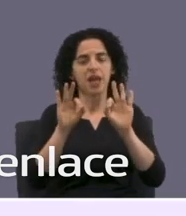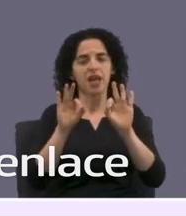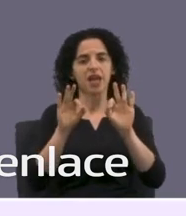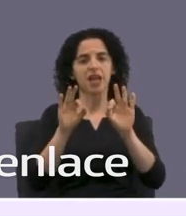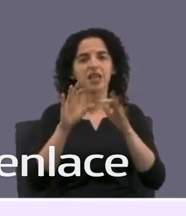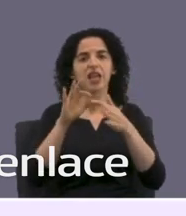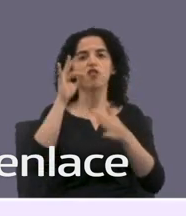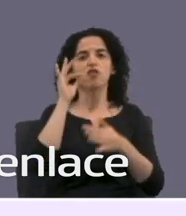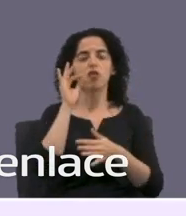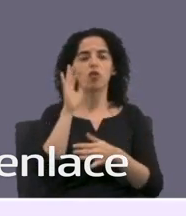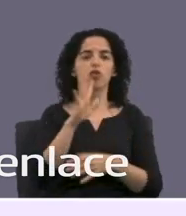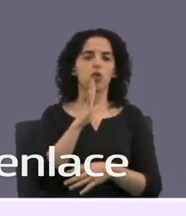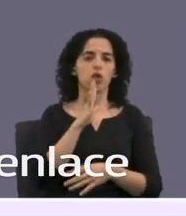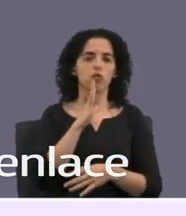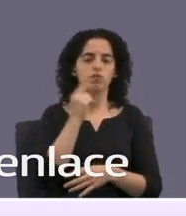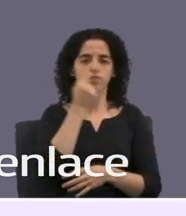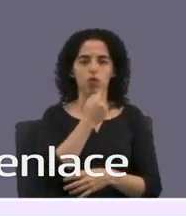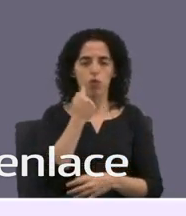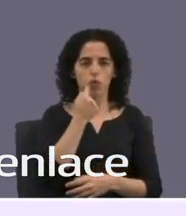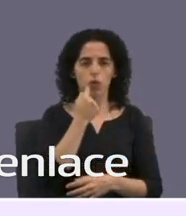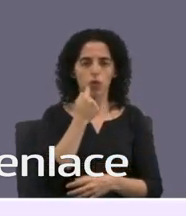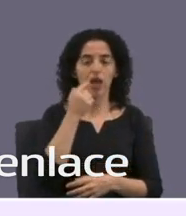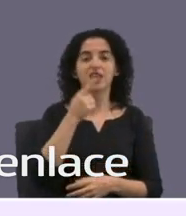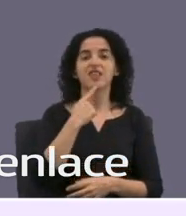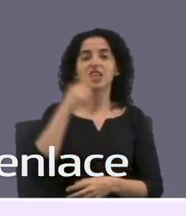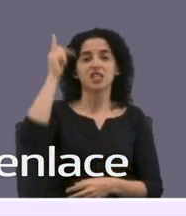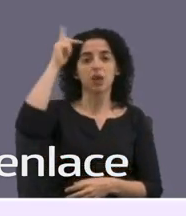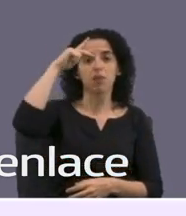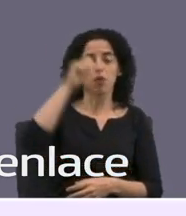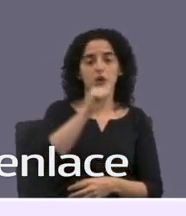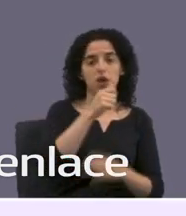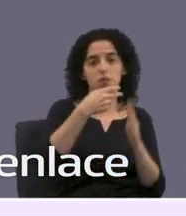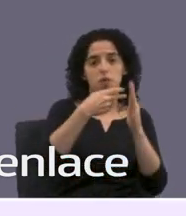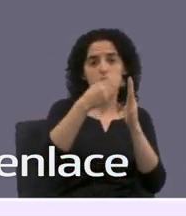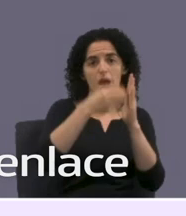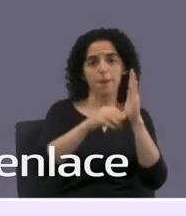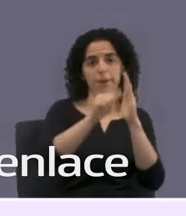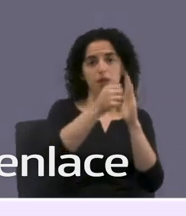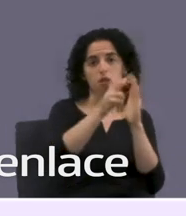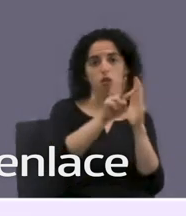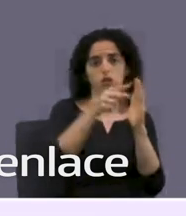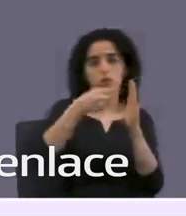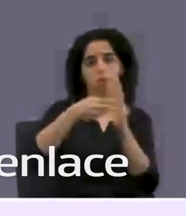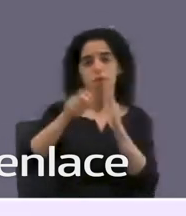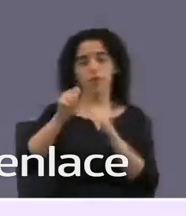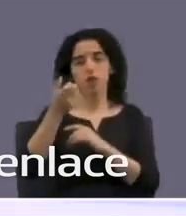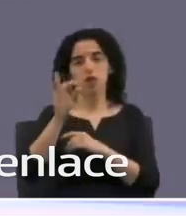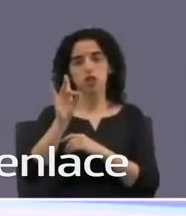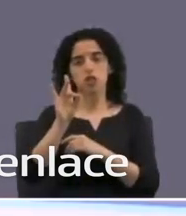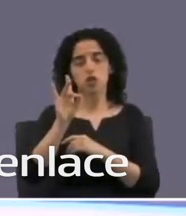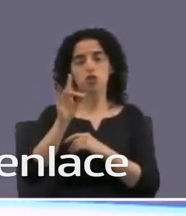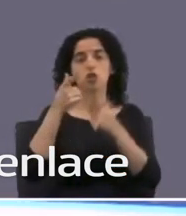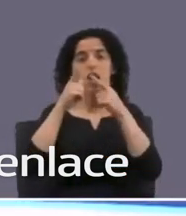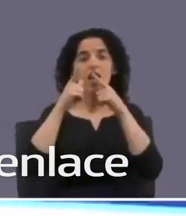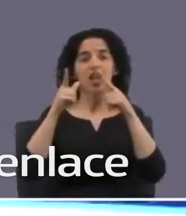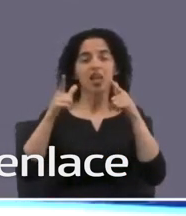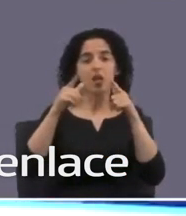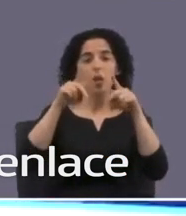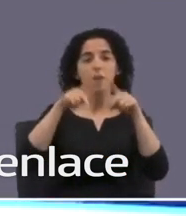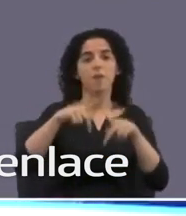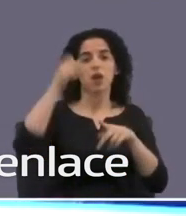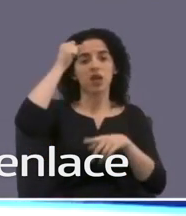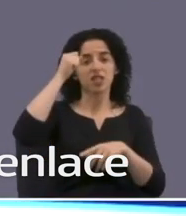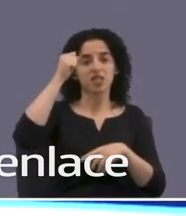del fruto de su boca. Dice Proverbios 12:18 también: la lengua de